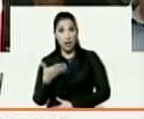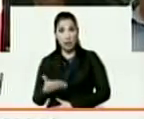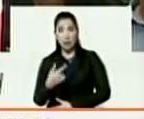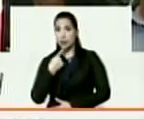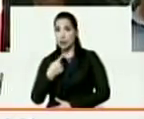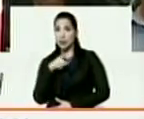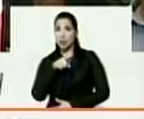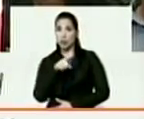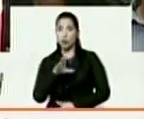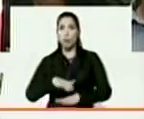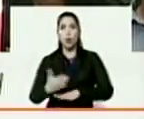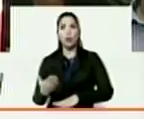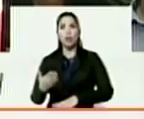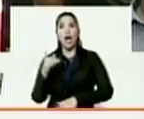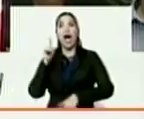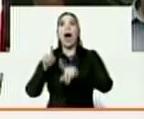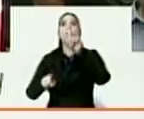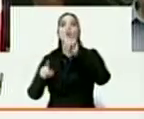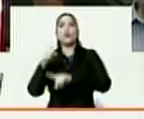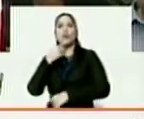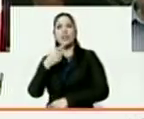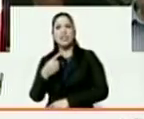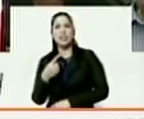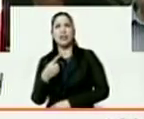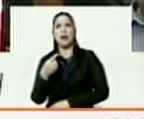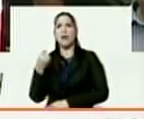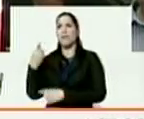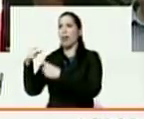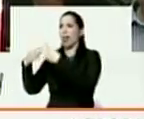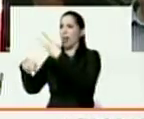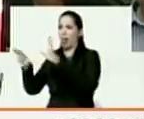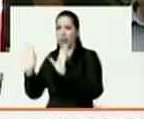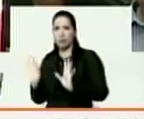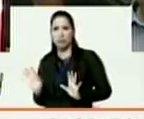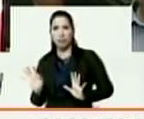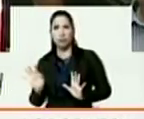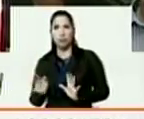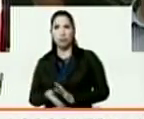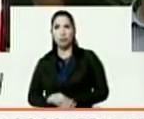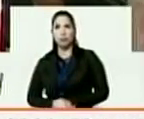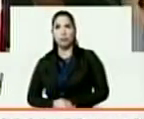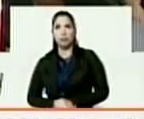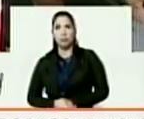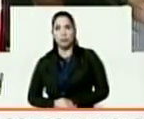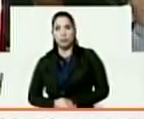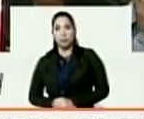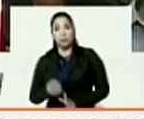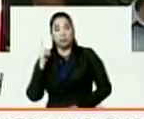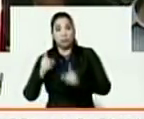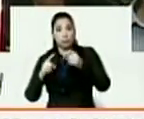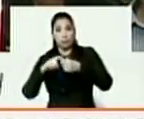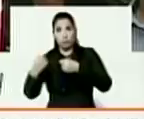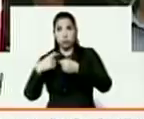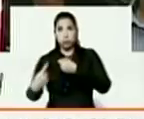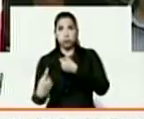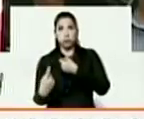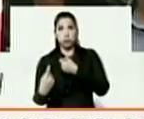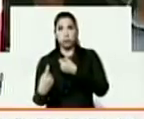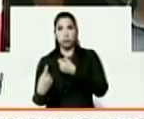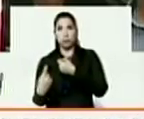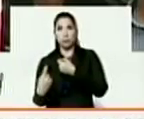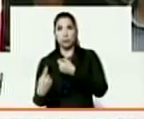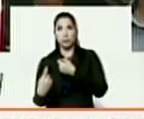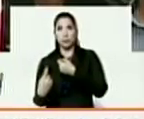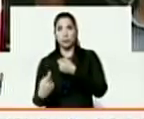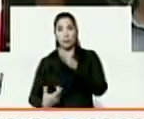porque algunos andan hablando por allí de algunos desertores que